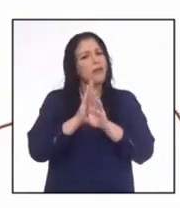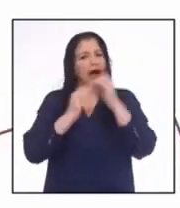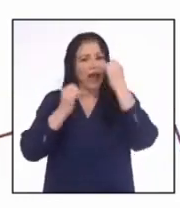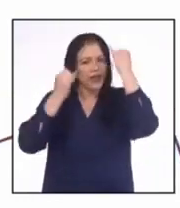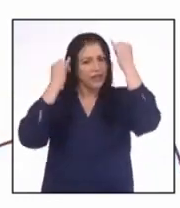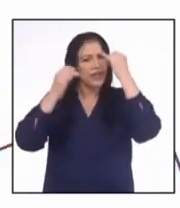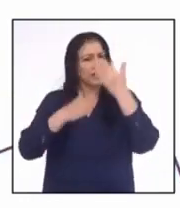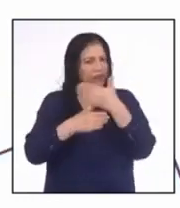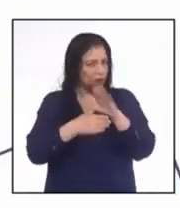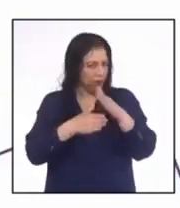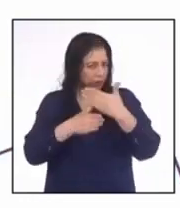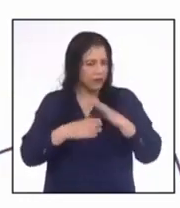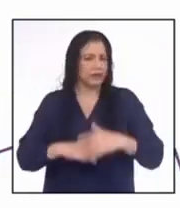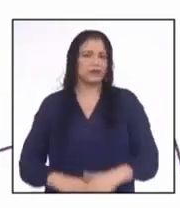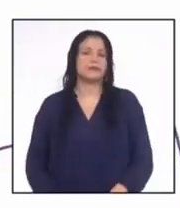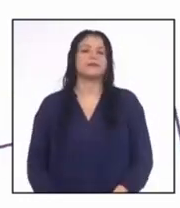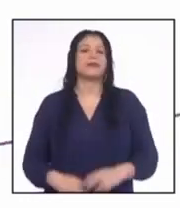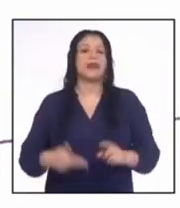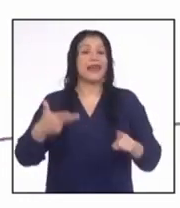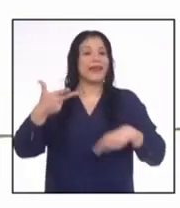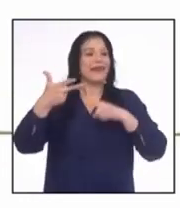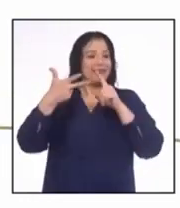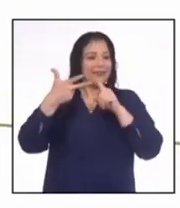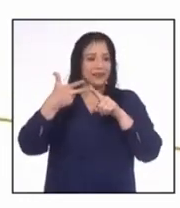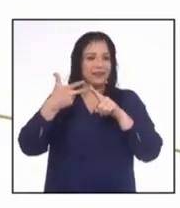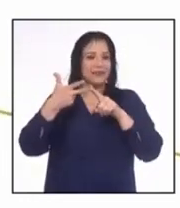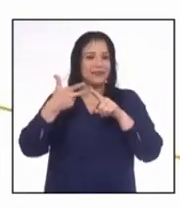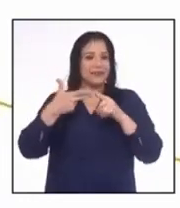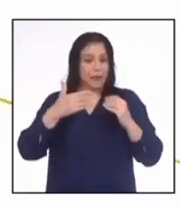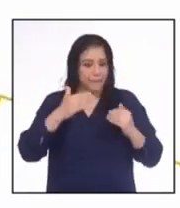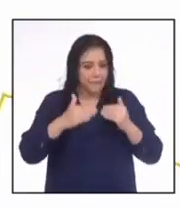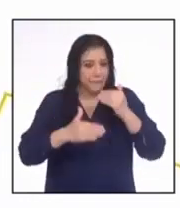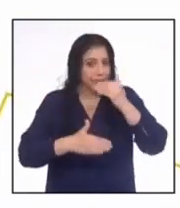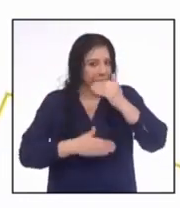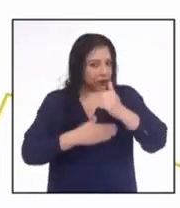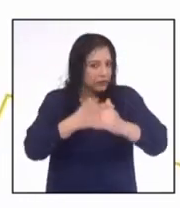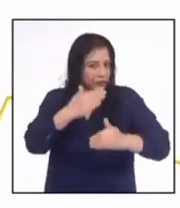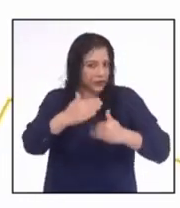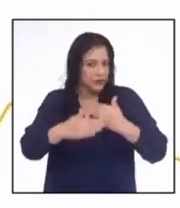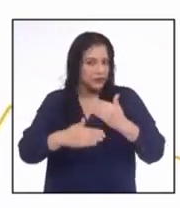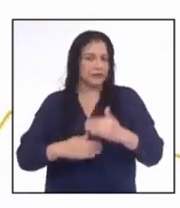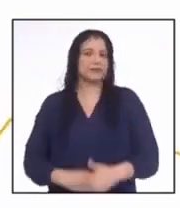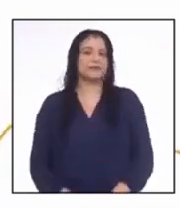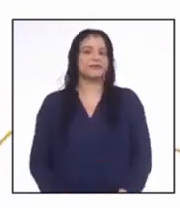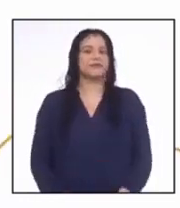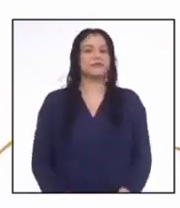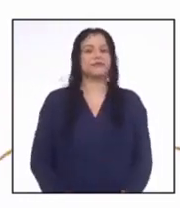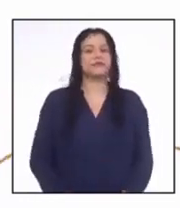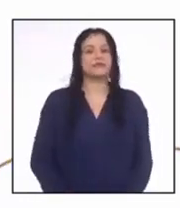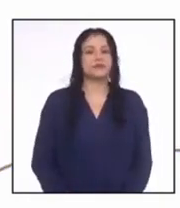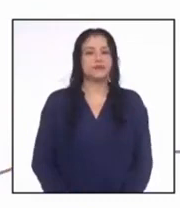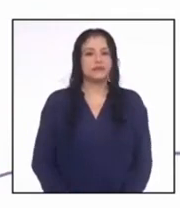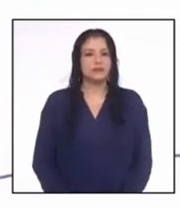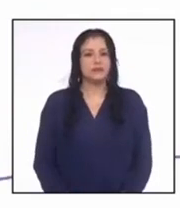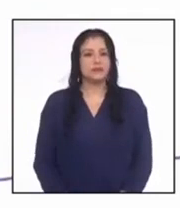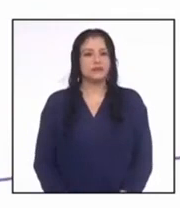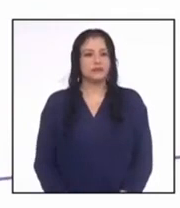compartidas. 3. El proceso.